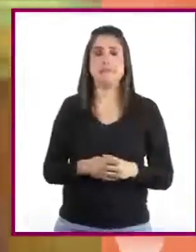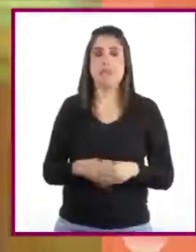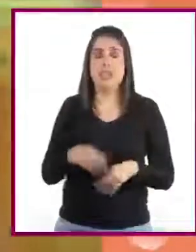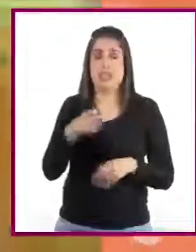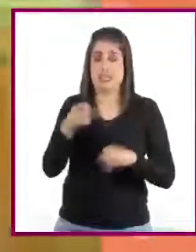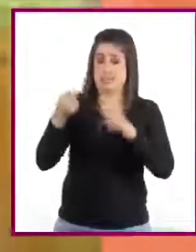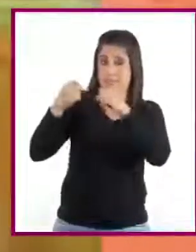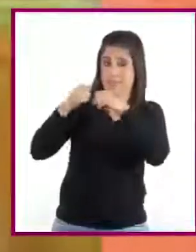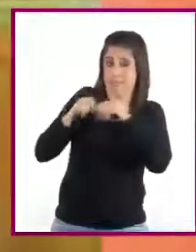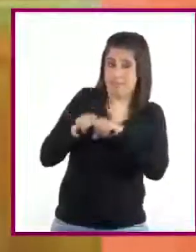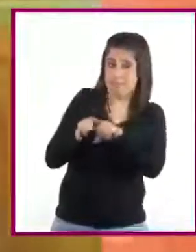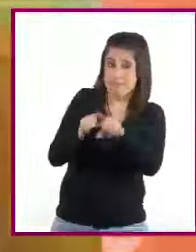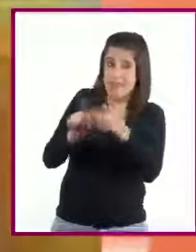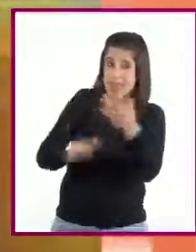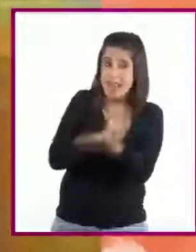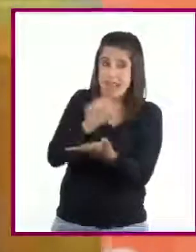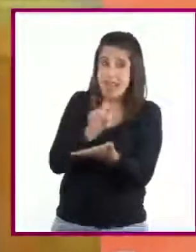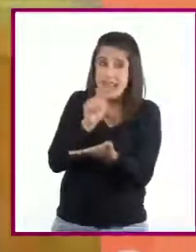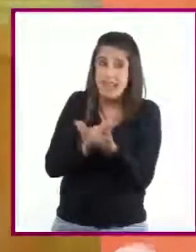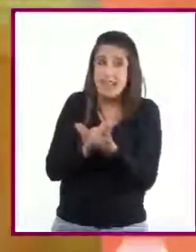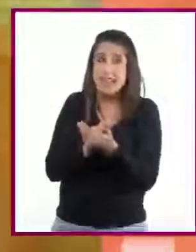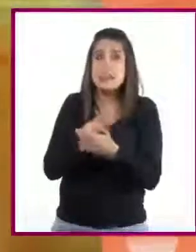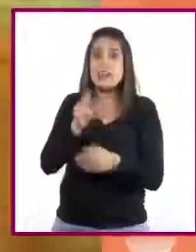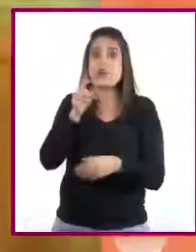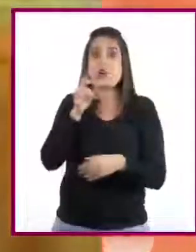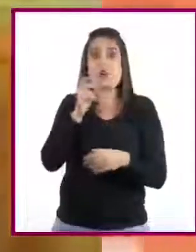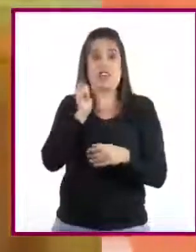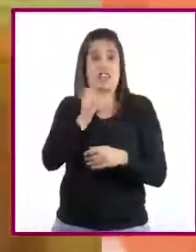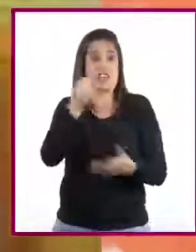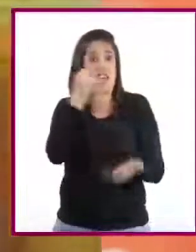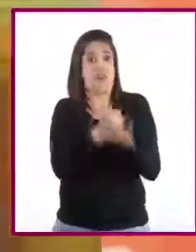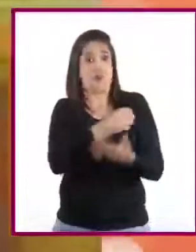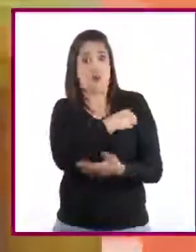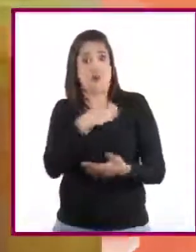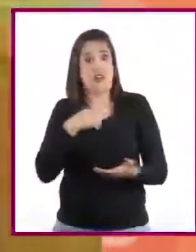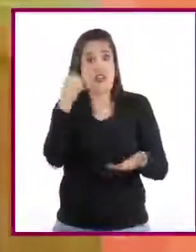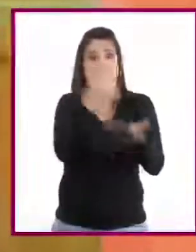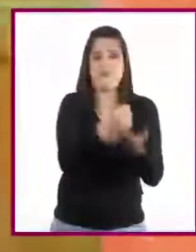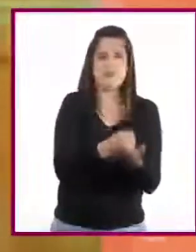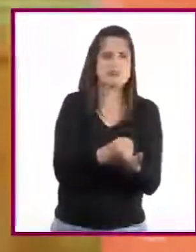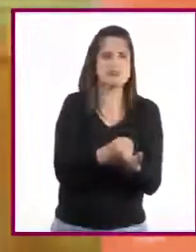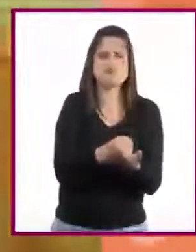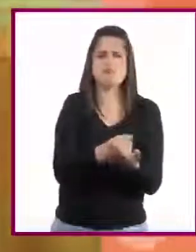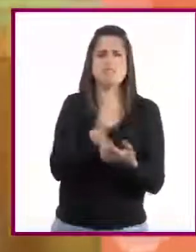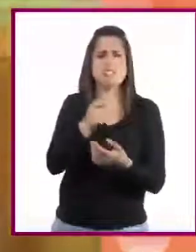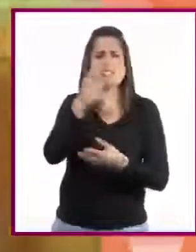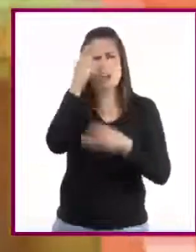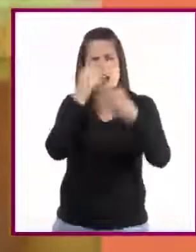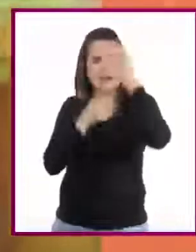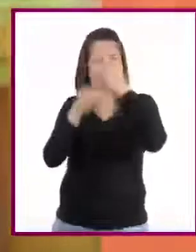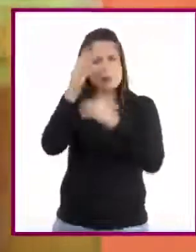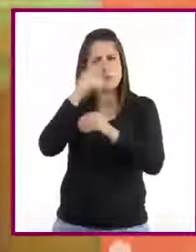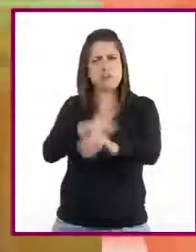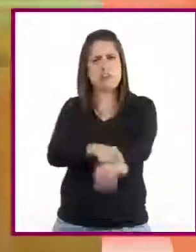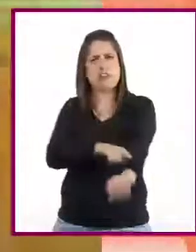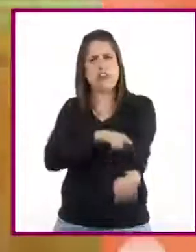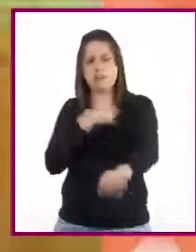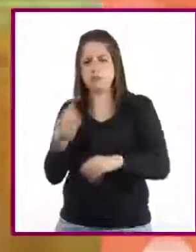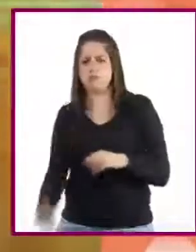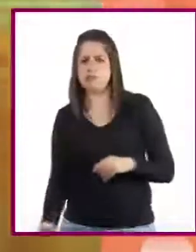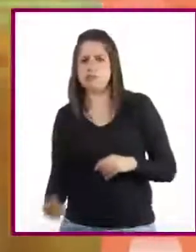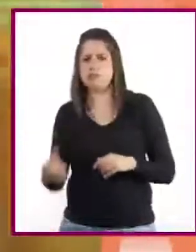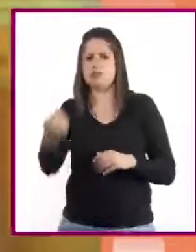apego a la legalidad no es algo que surge por la fuerza, aunque muchas veces así lo hemos aprendido a lo largo de nuestra vida desde